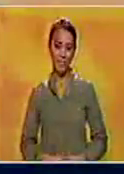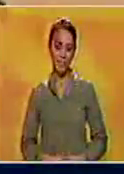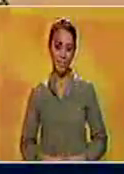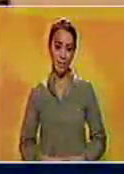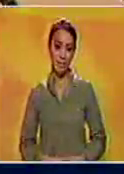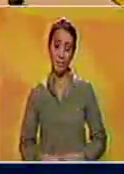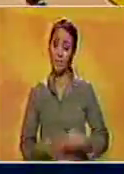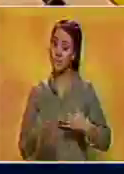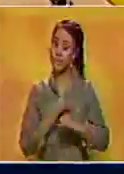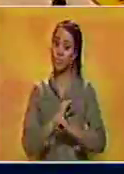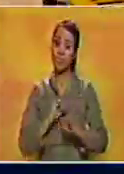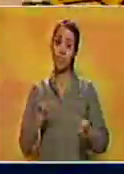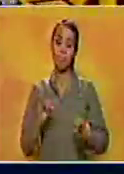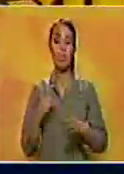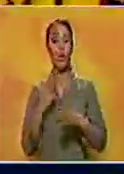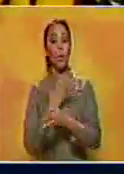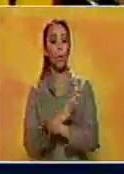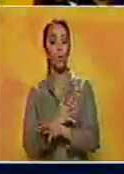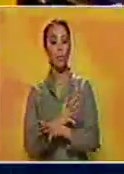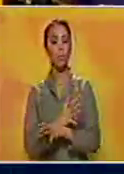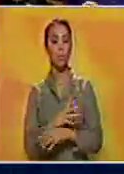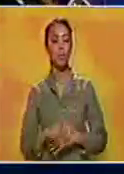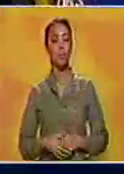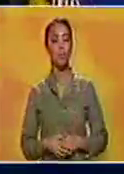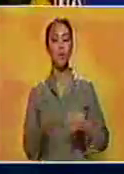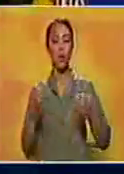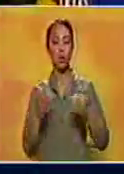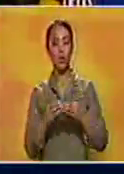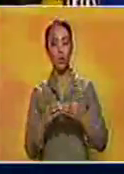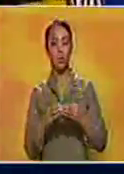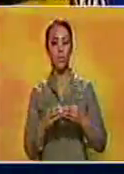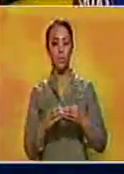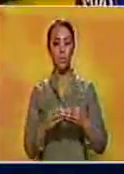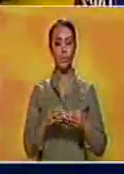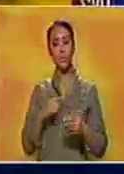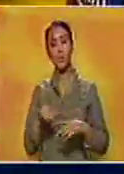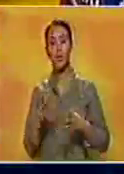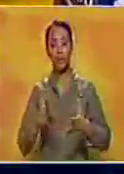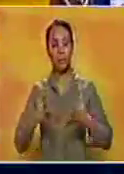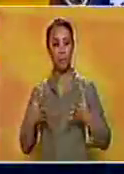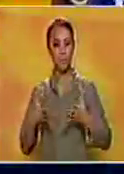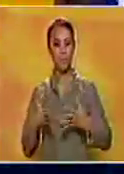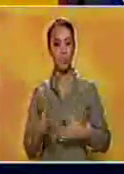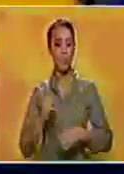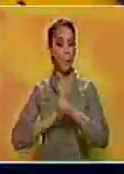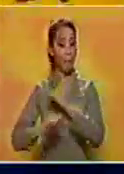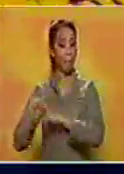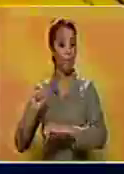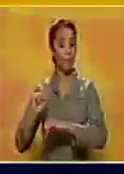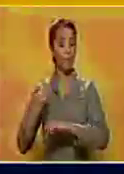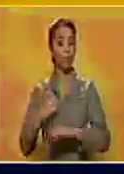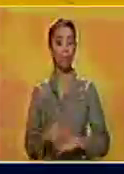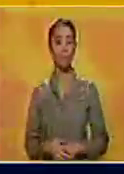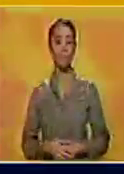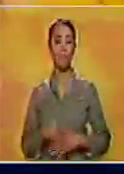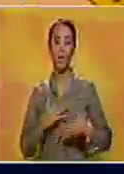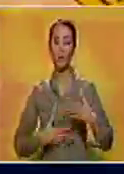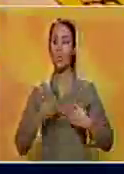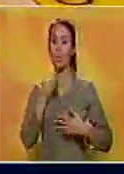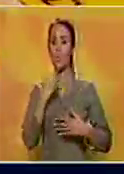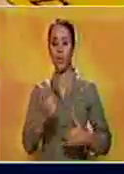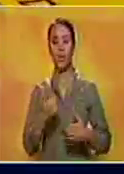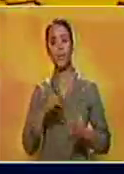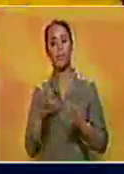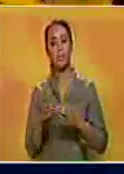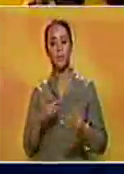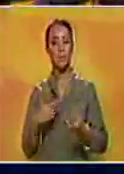Y cerramos en Texas porque los Warriors de Golden State, campeones defensores, vencieron cómodamente a los Mavericks